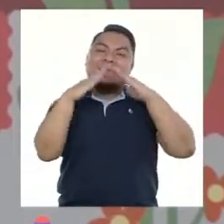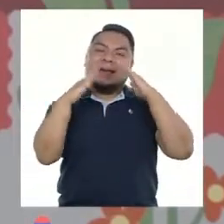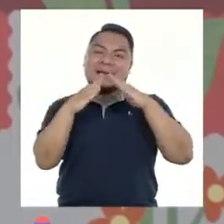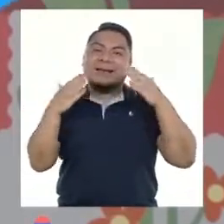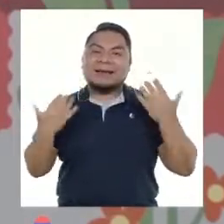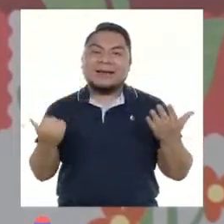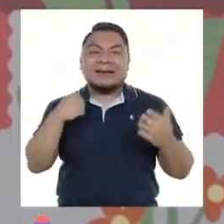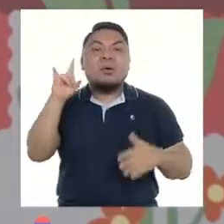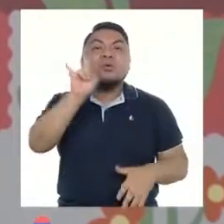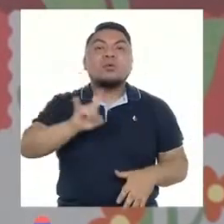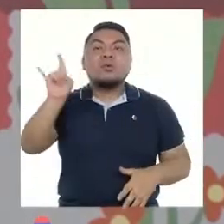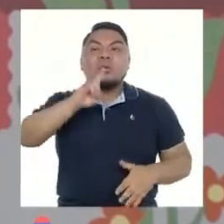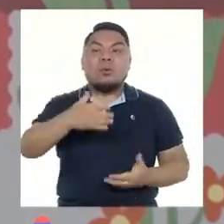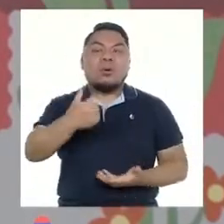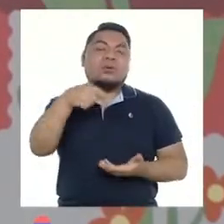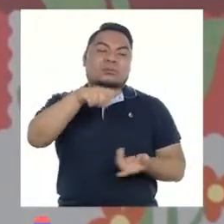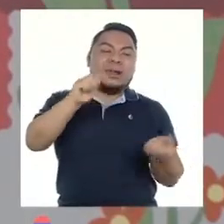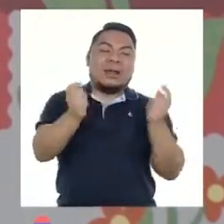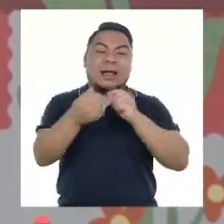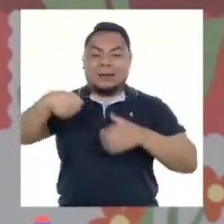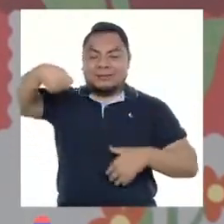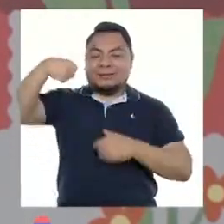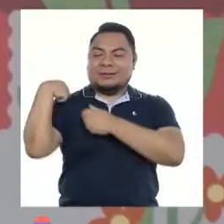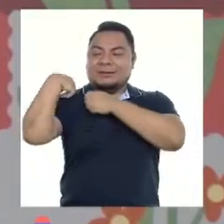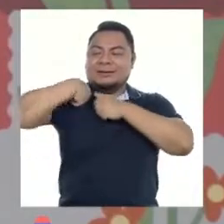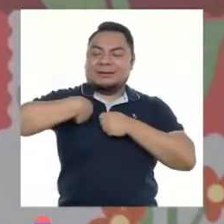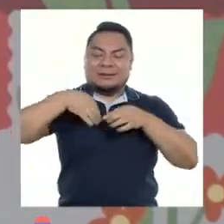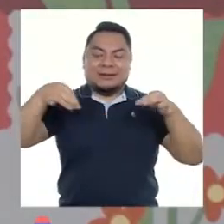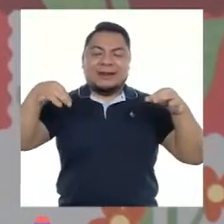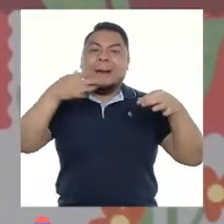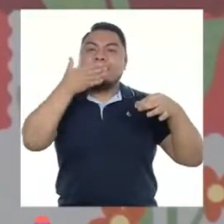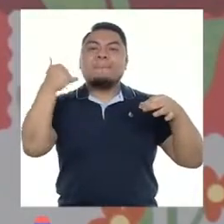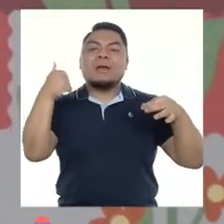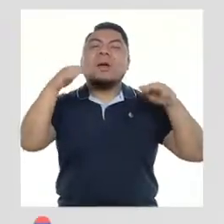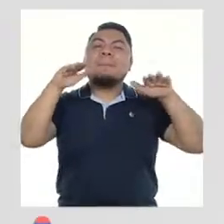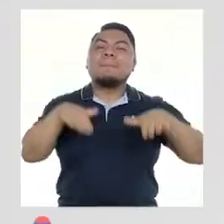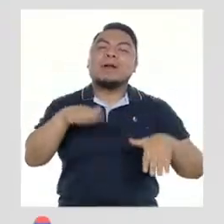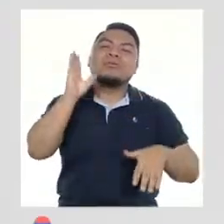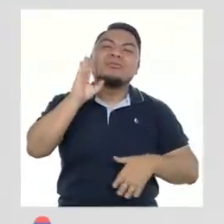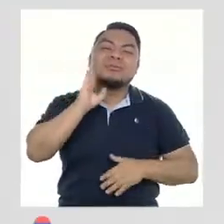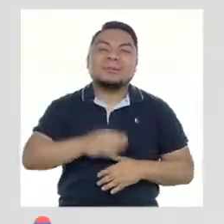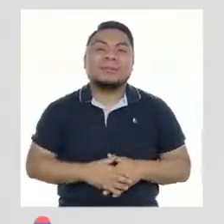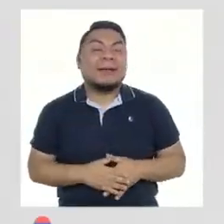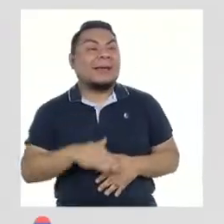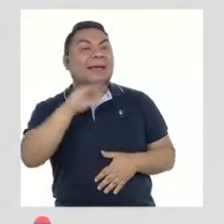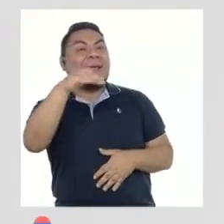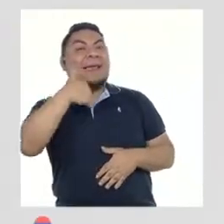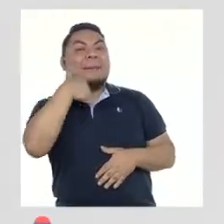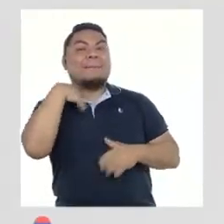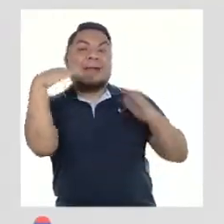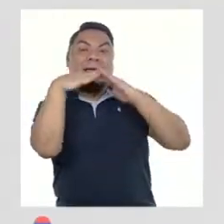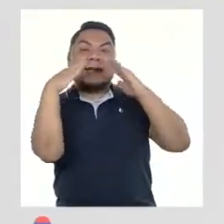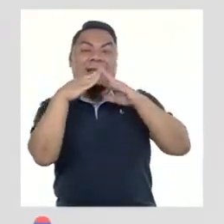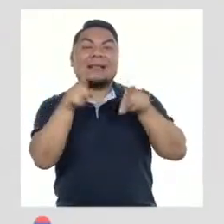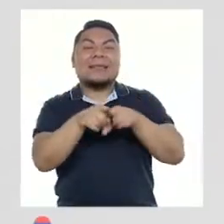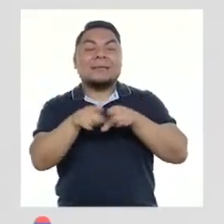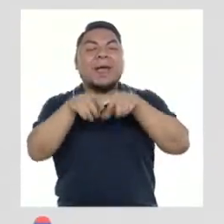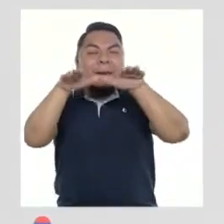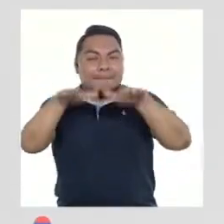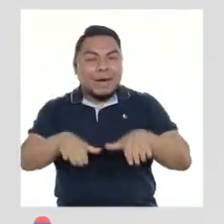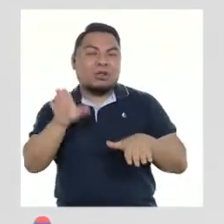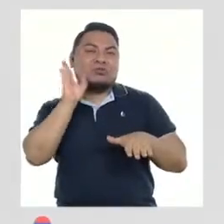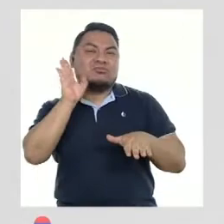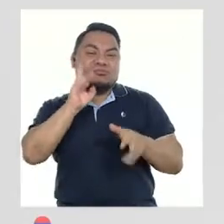están usando bolsas de tela. Así generamos menos residuos. En mi casa también quieren producir menos